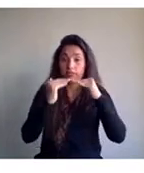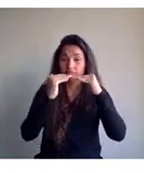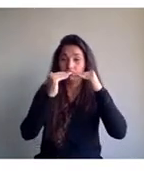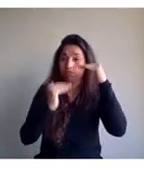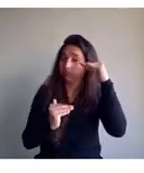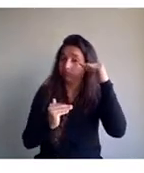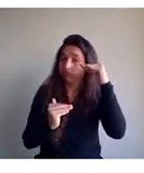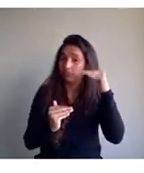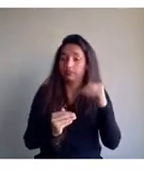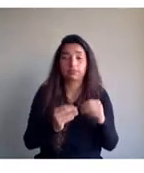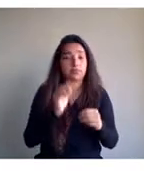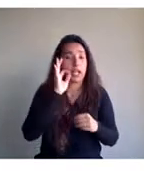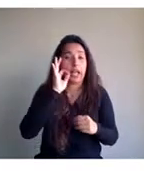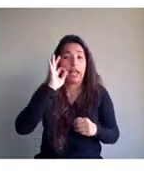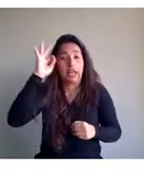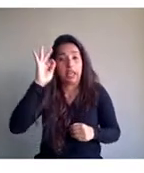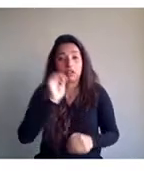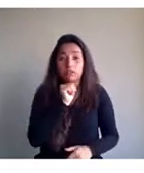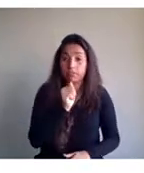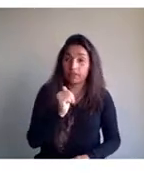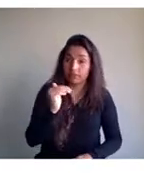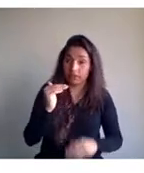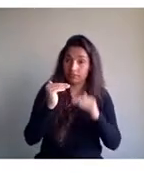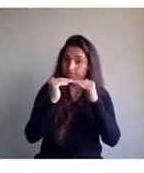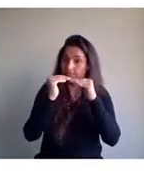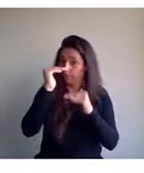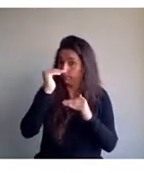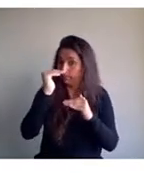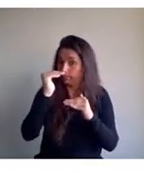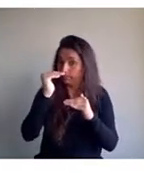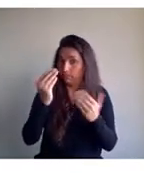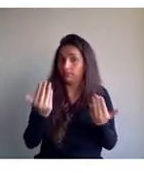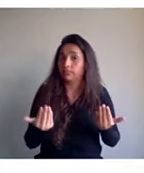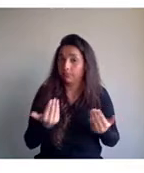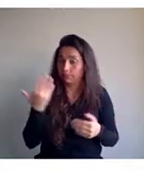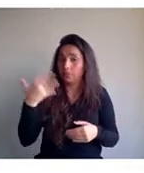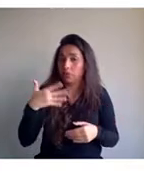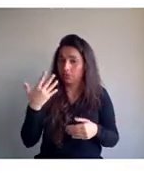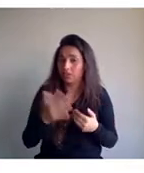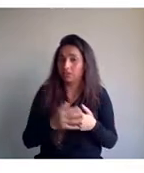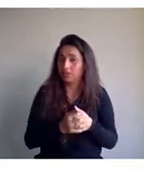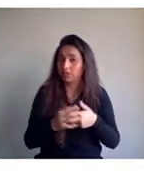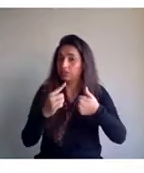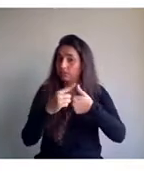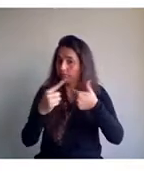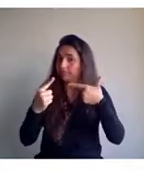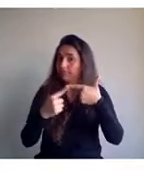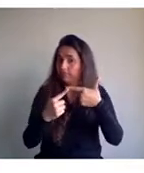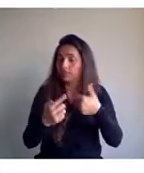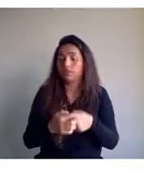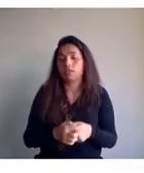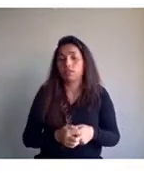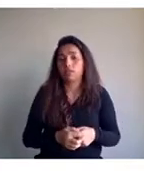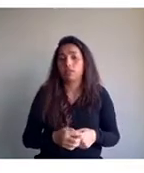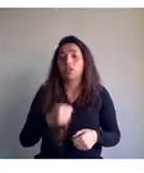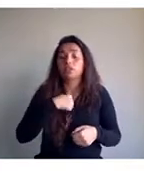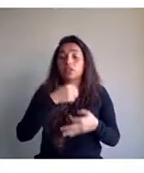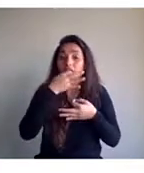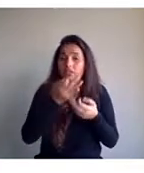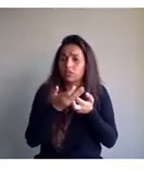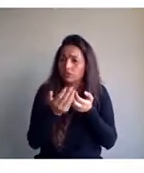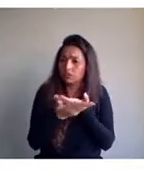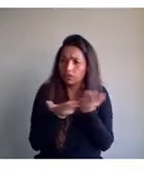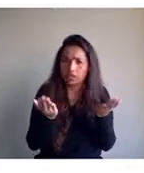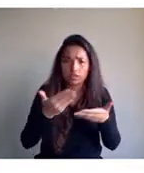evidente en esta región hoy en colombia les cuento para ustedes que están leyendo la prensa de hoy el pse el dirección la dirección